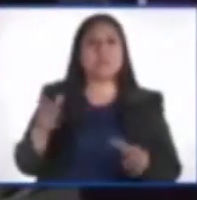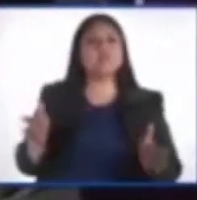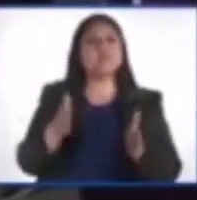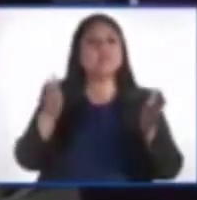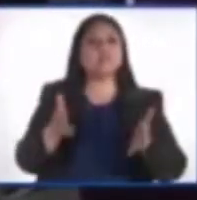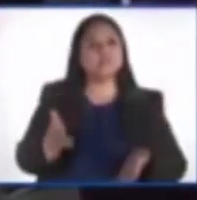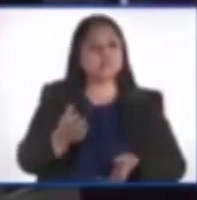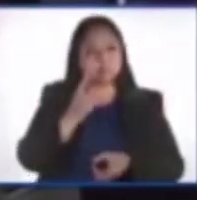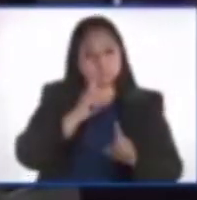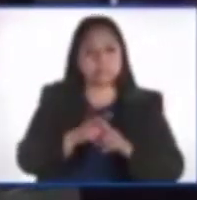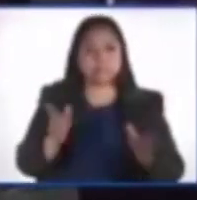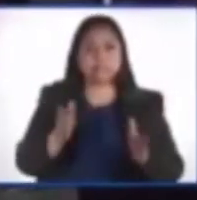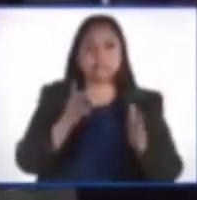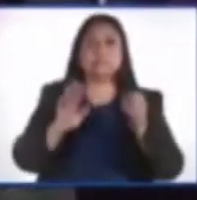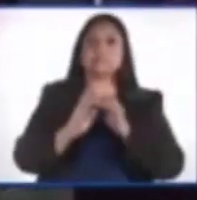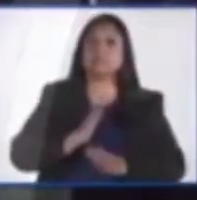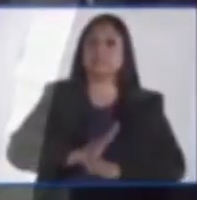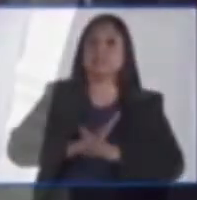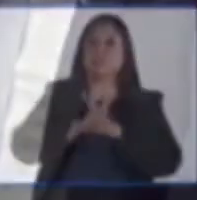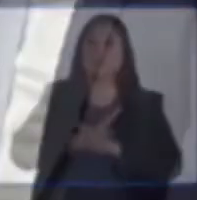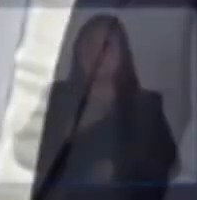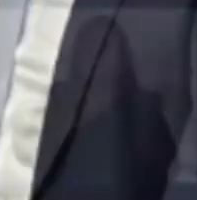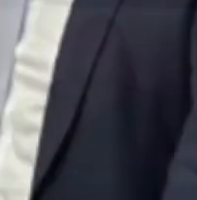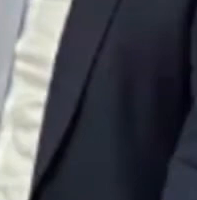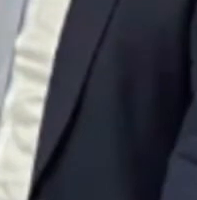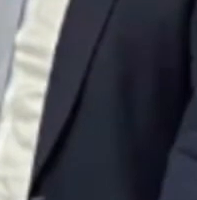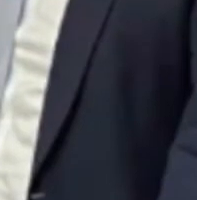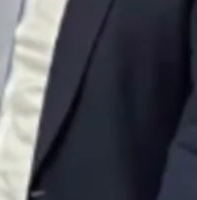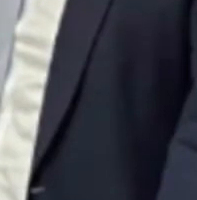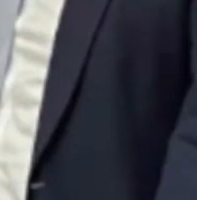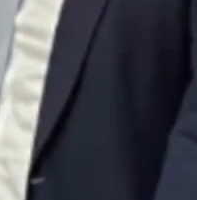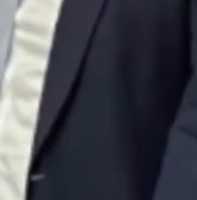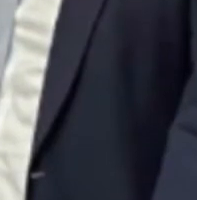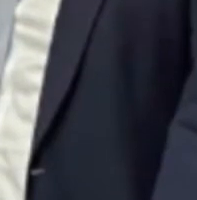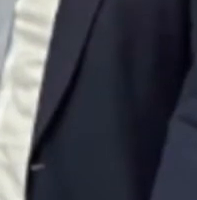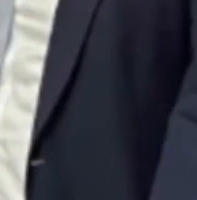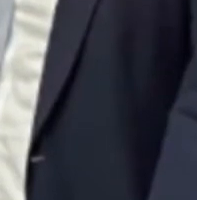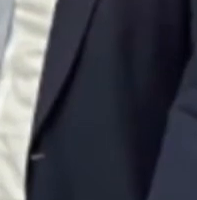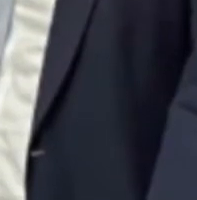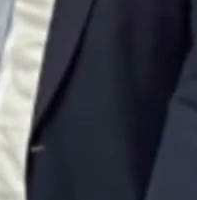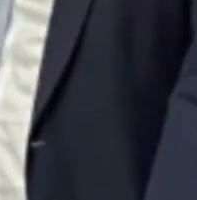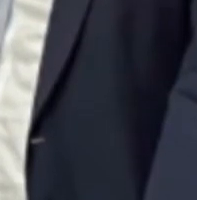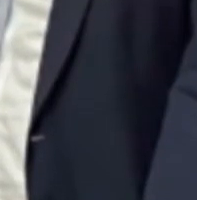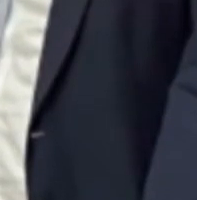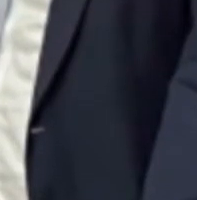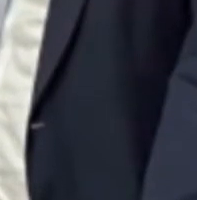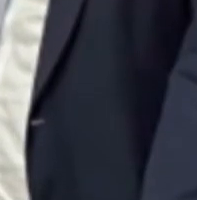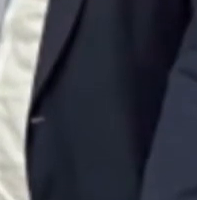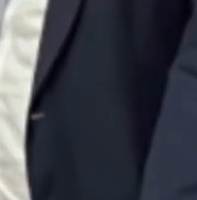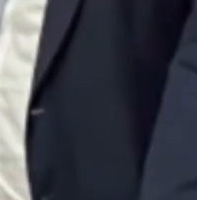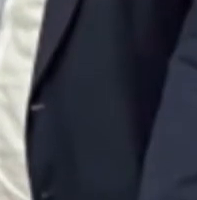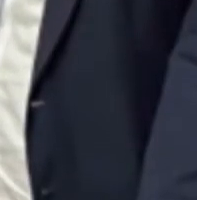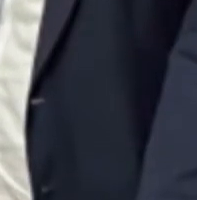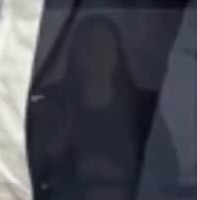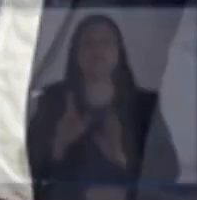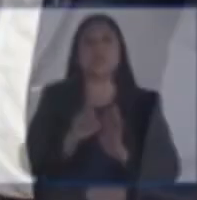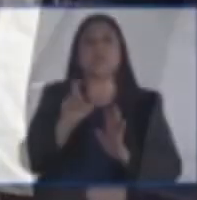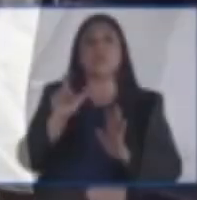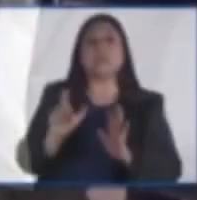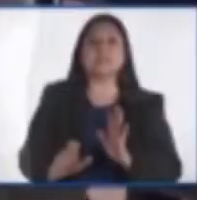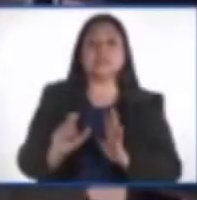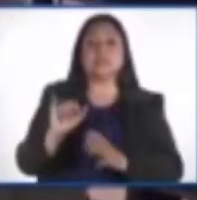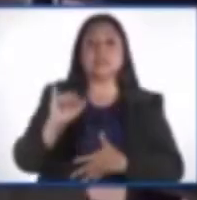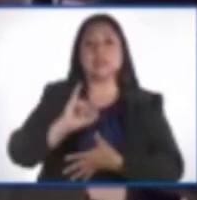la víspera lo acompañó a la firma de adhesión a los términos de este documento y a la coalición de países por la vida